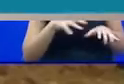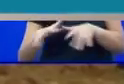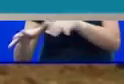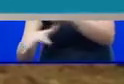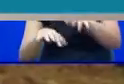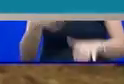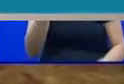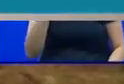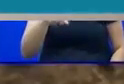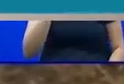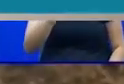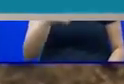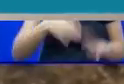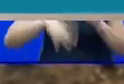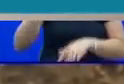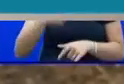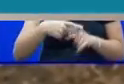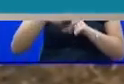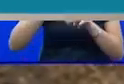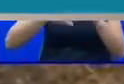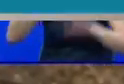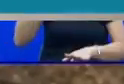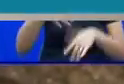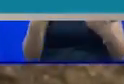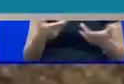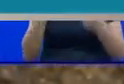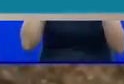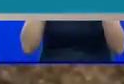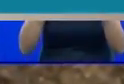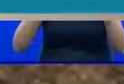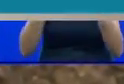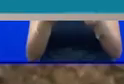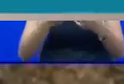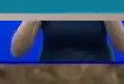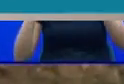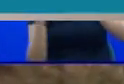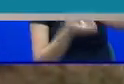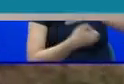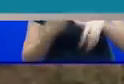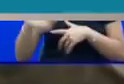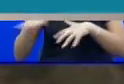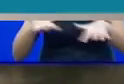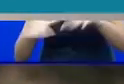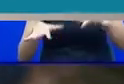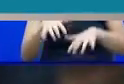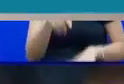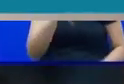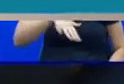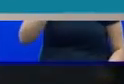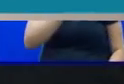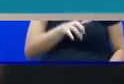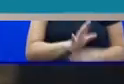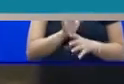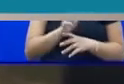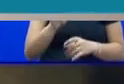sus ciudadanas falleció tras ser resultados heridas consecuencia de este terremoto, y las réplicas contribuyen a alimentar el pánico